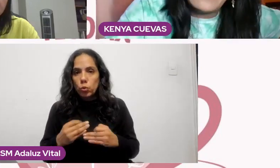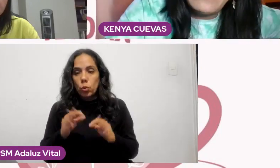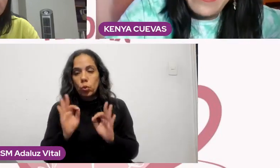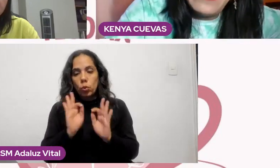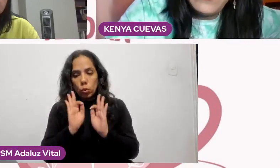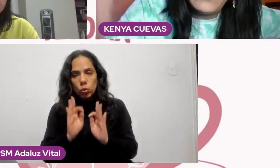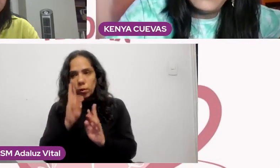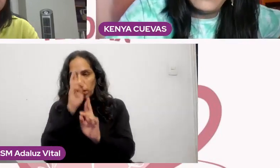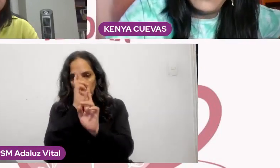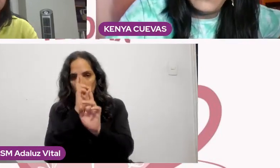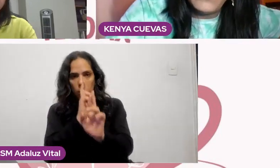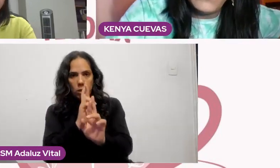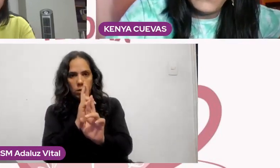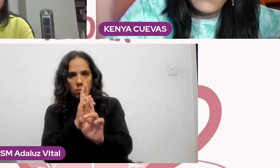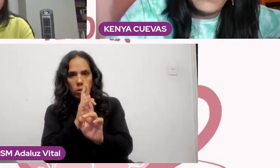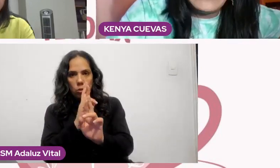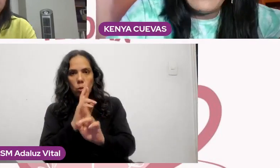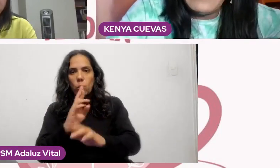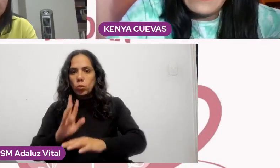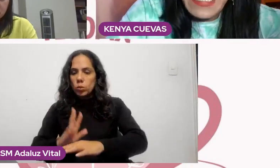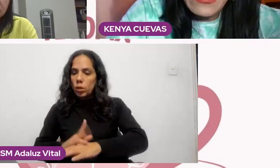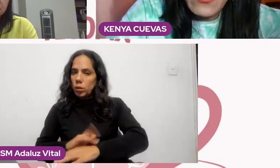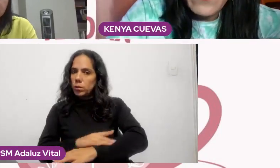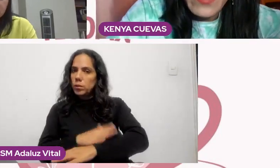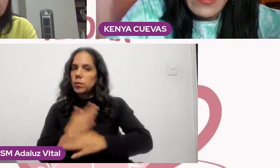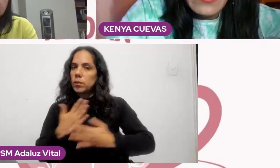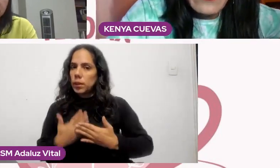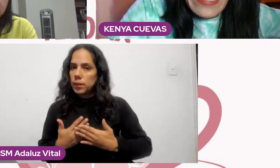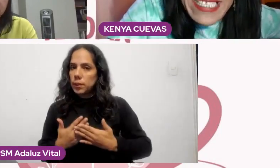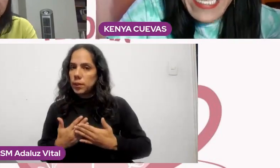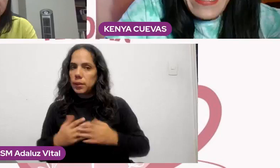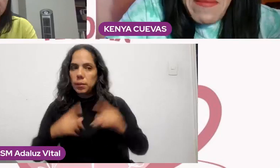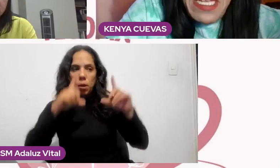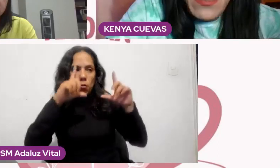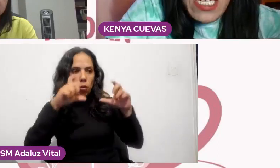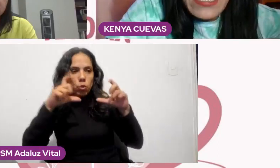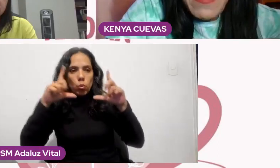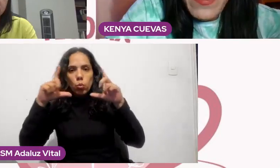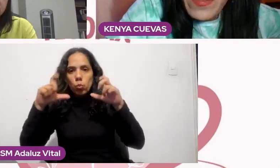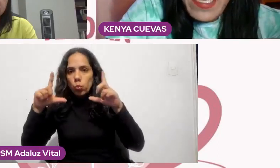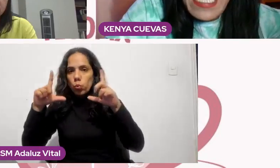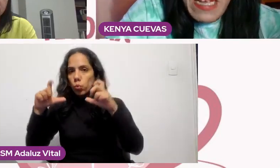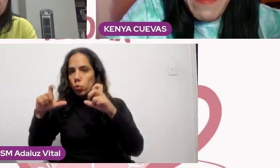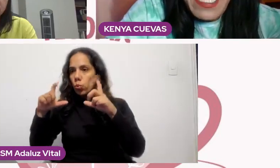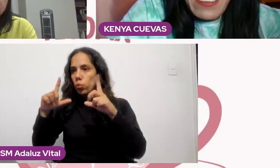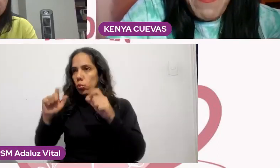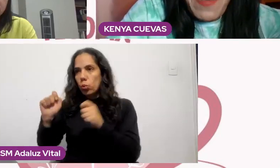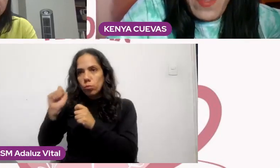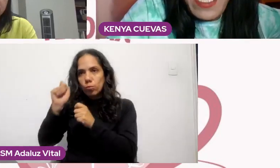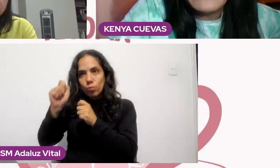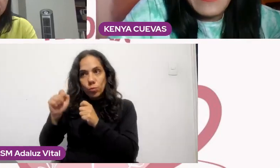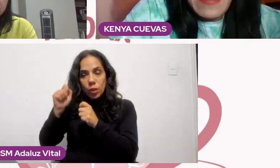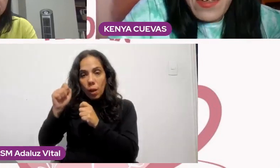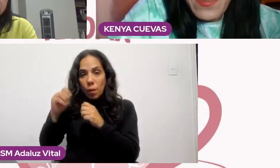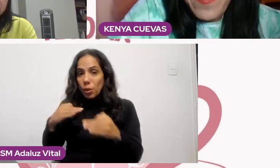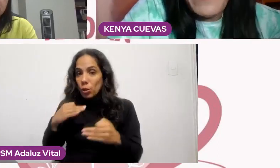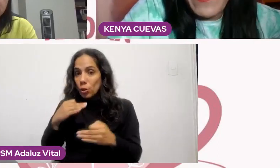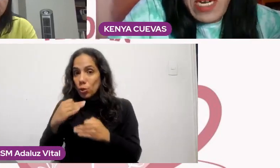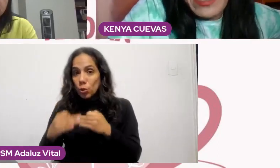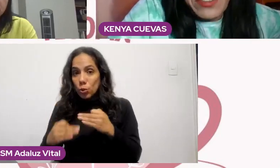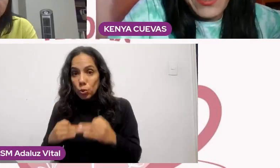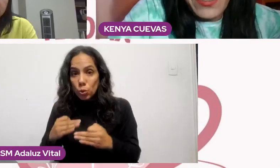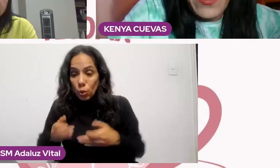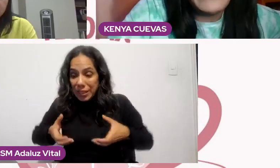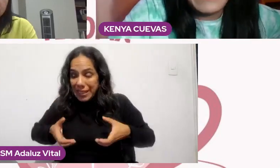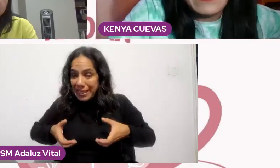fotografiando, retratando, ¿no? O visibilizando este camino que se vivió desde que matan a Paola hasta que abro